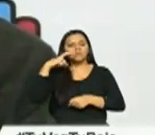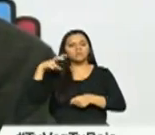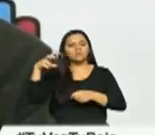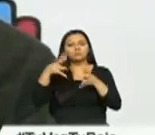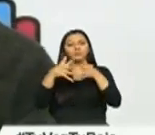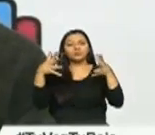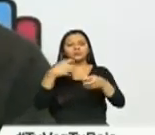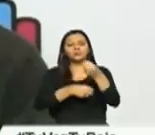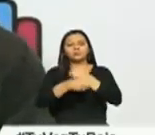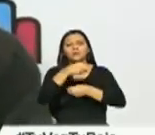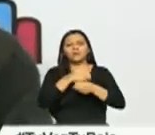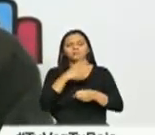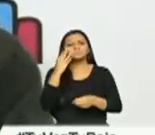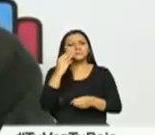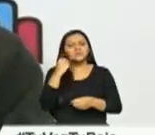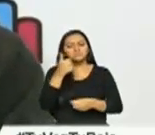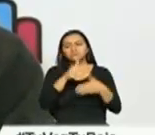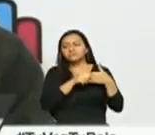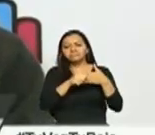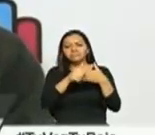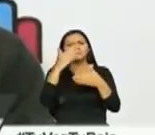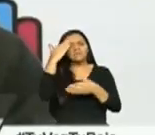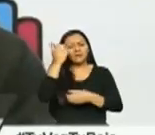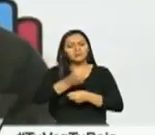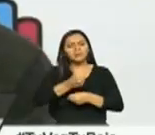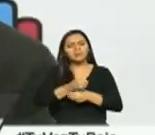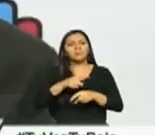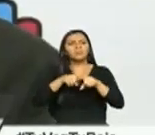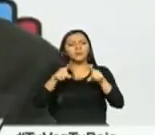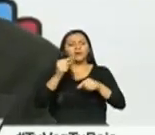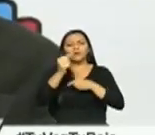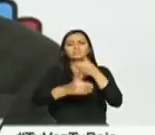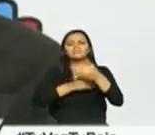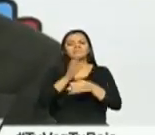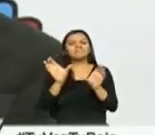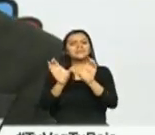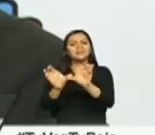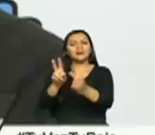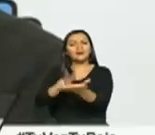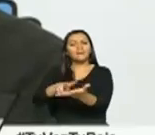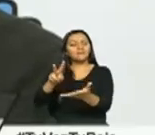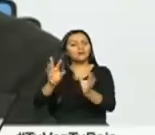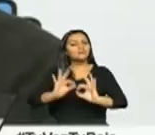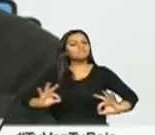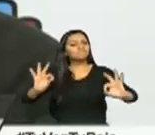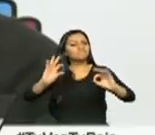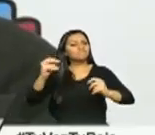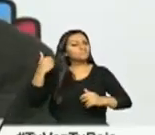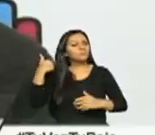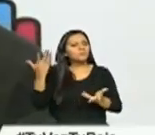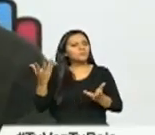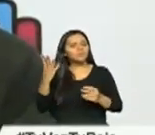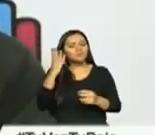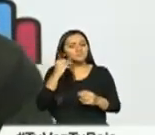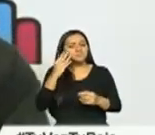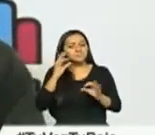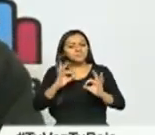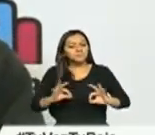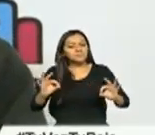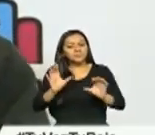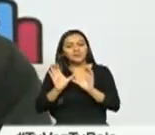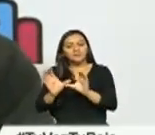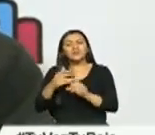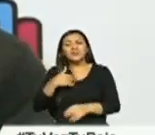años, y lo viene haciendo muy bien, pero no tiene un certificado o algo que respalde la experiencia, que